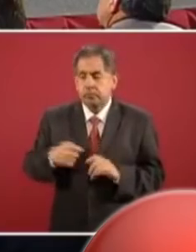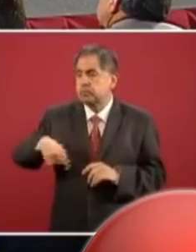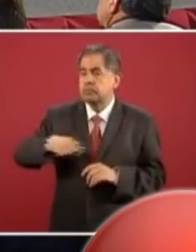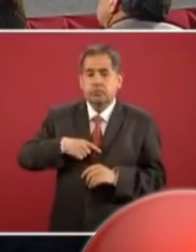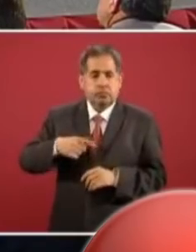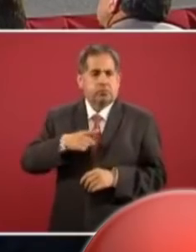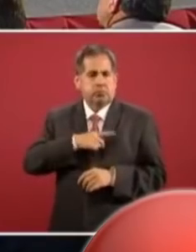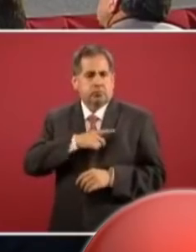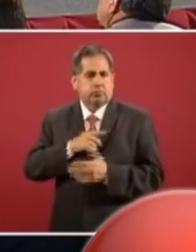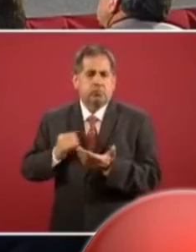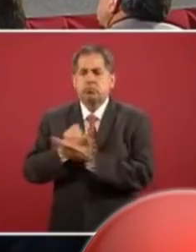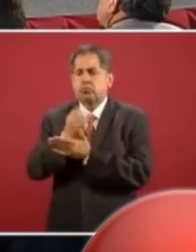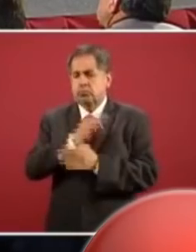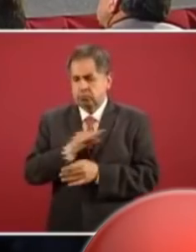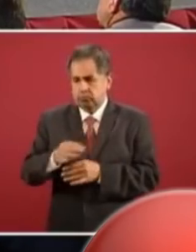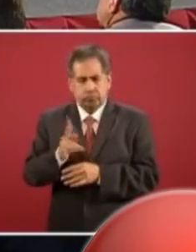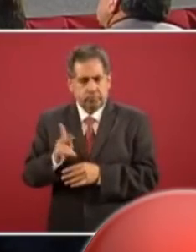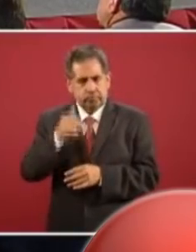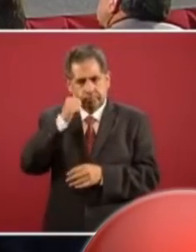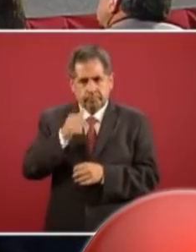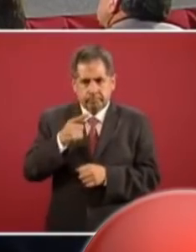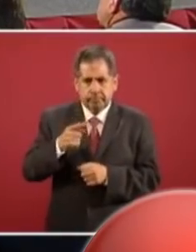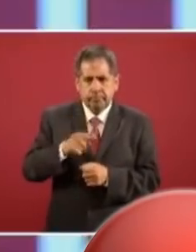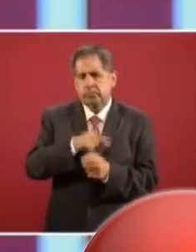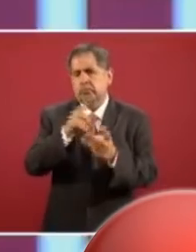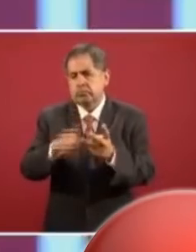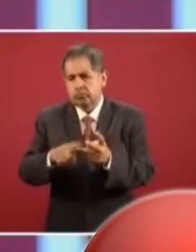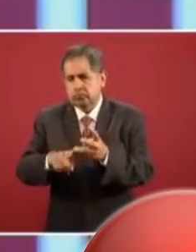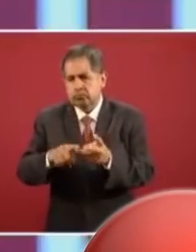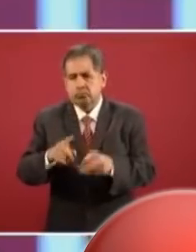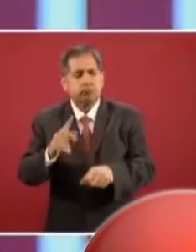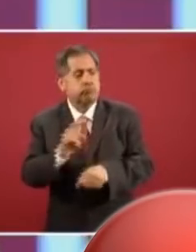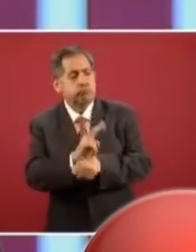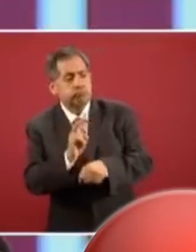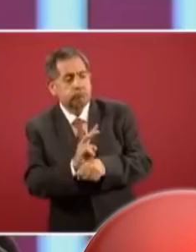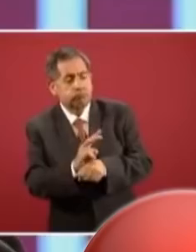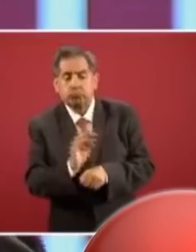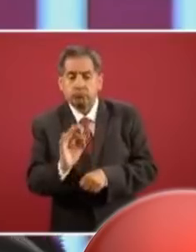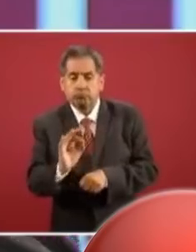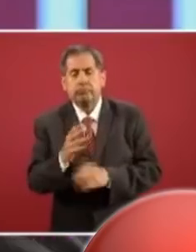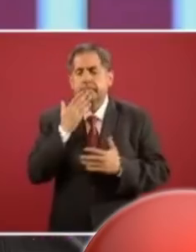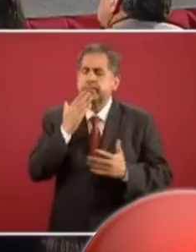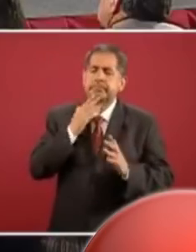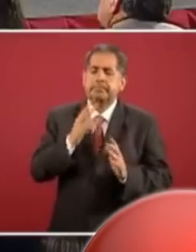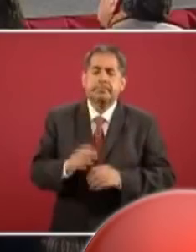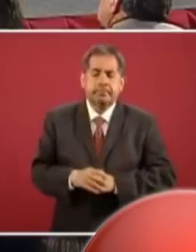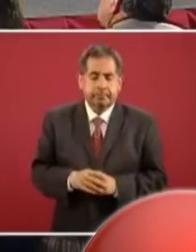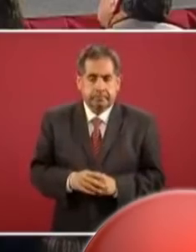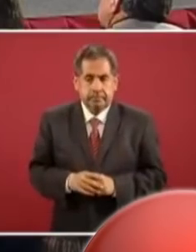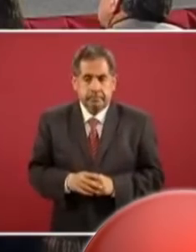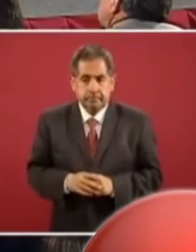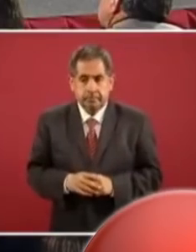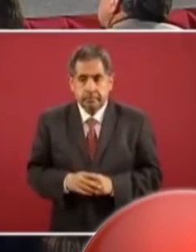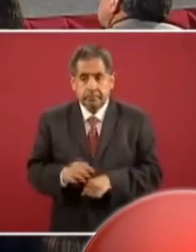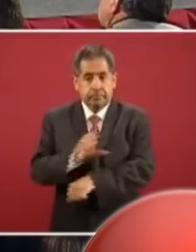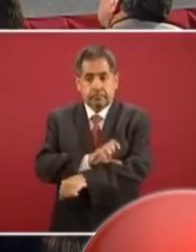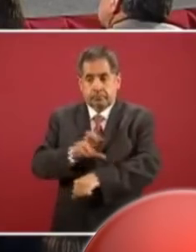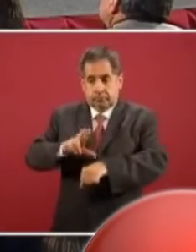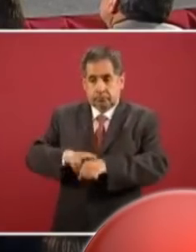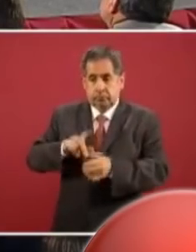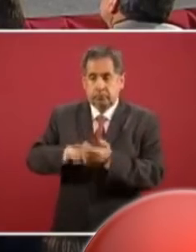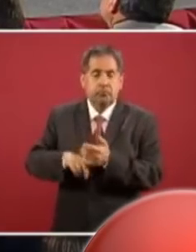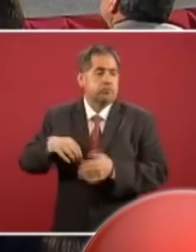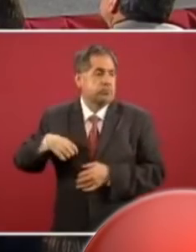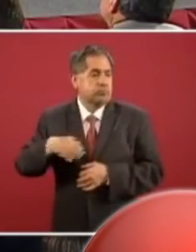El protocolo que tenemos es que siempre exista un tercero que lo dictamine. Es bueno que el coordinador tenga una atribución